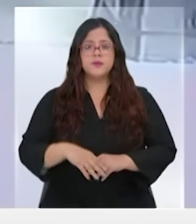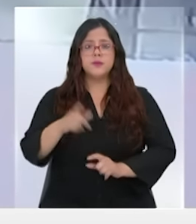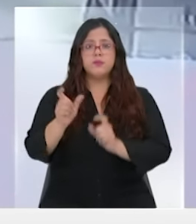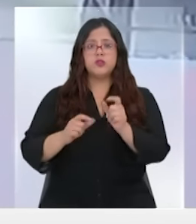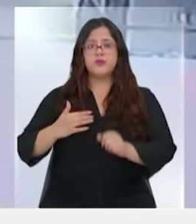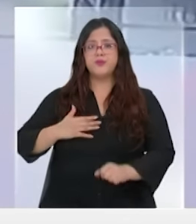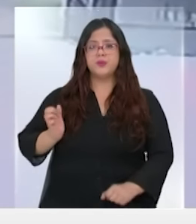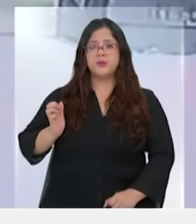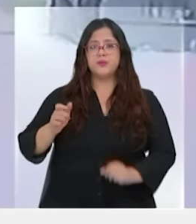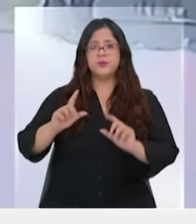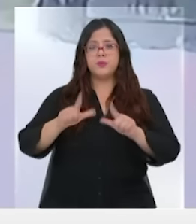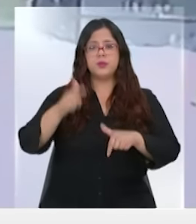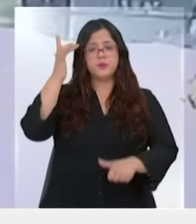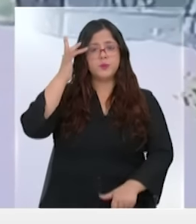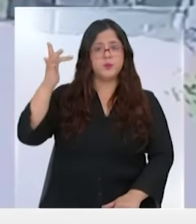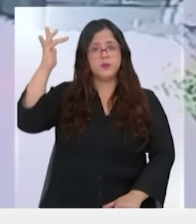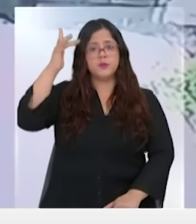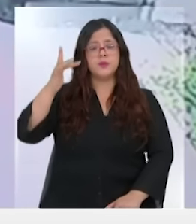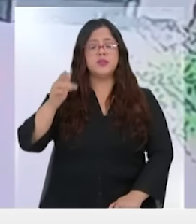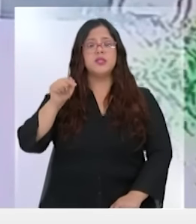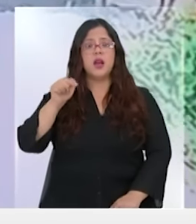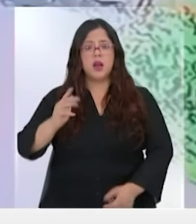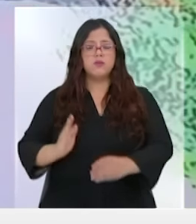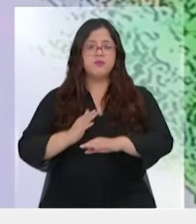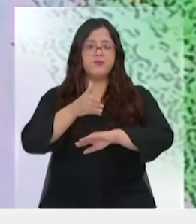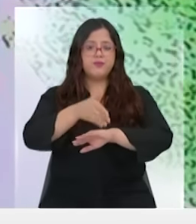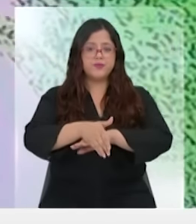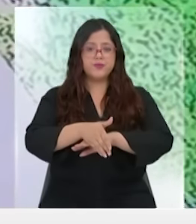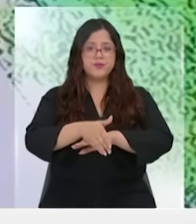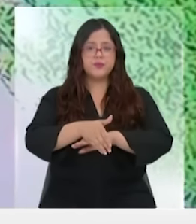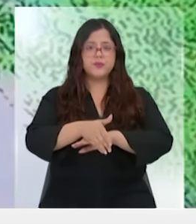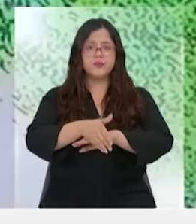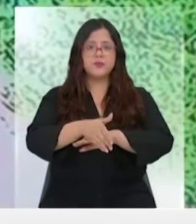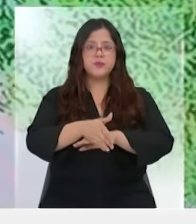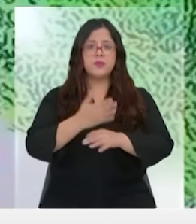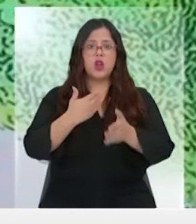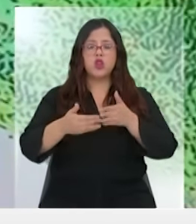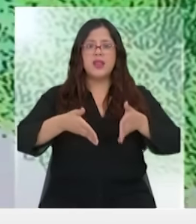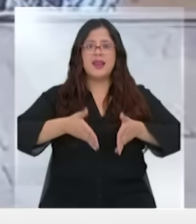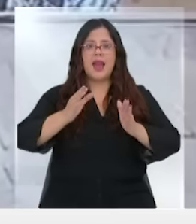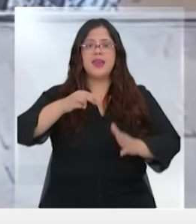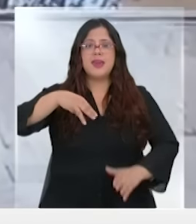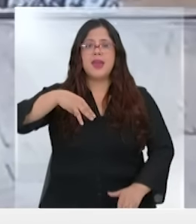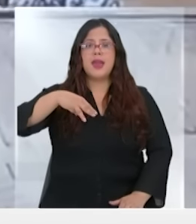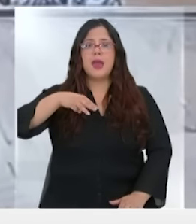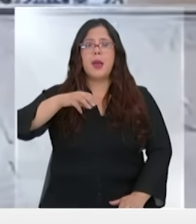Detectives de inteligencia de la PDI llegan hasta esta galería de la calle McKeever.